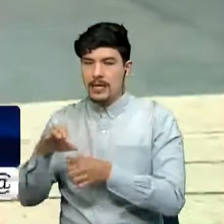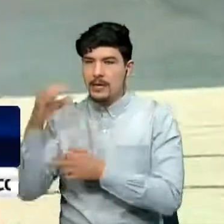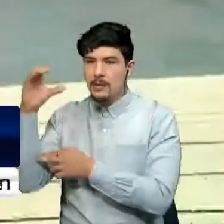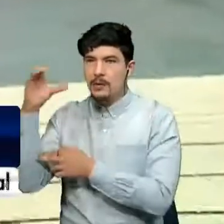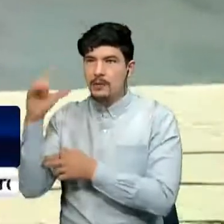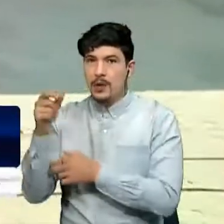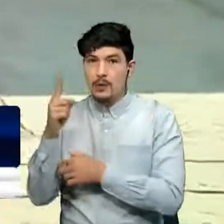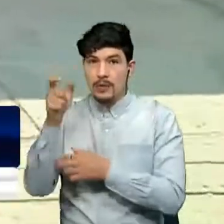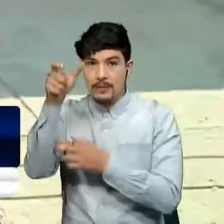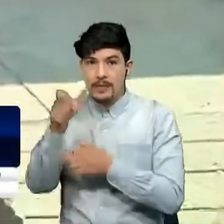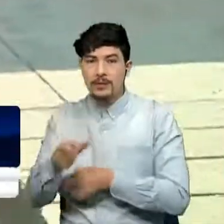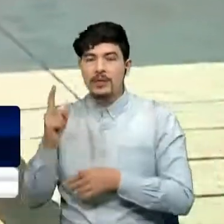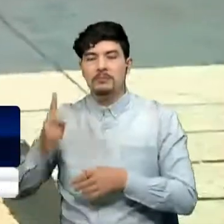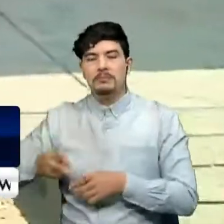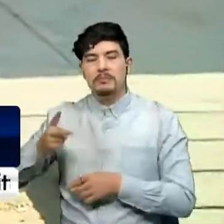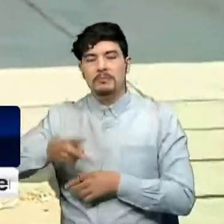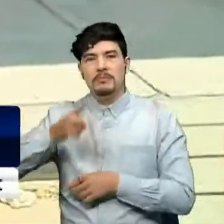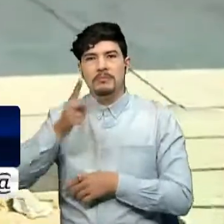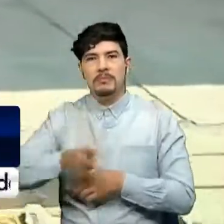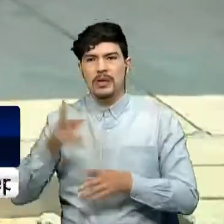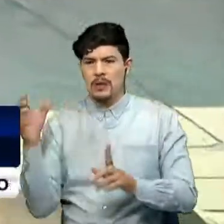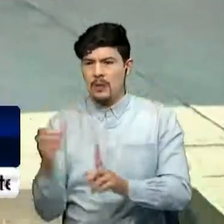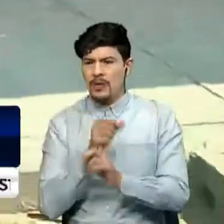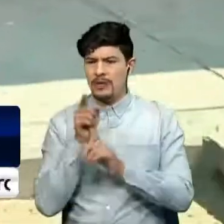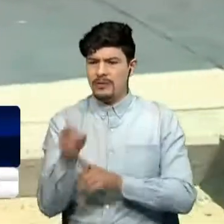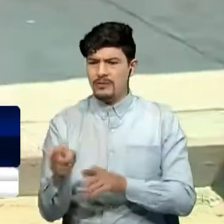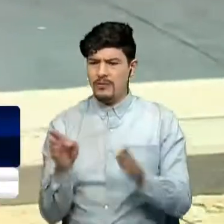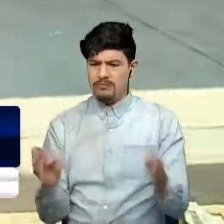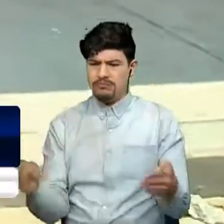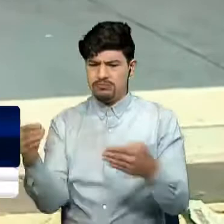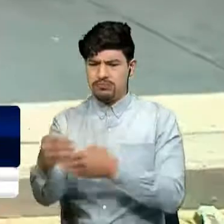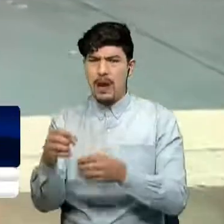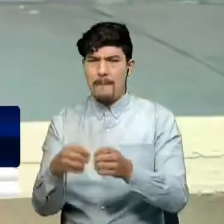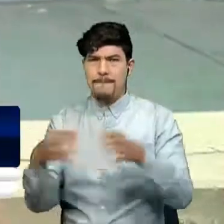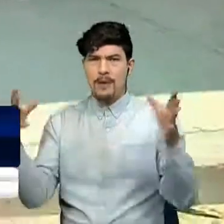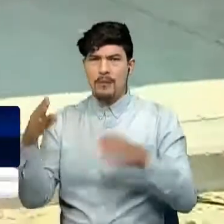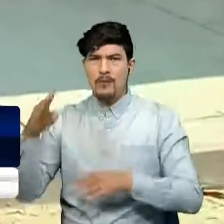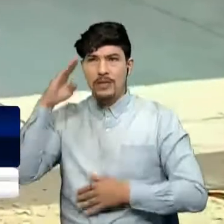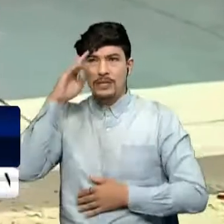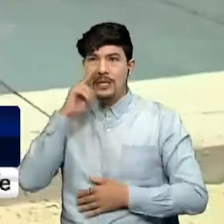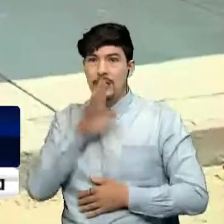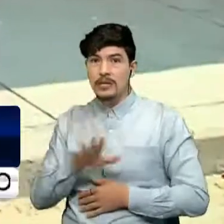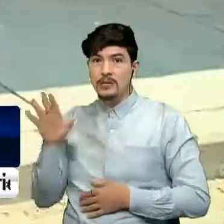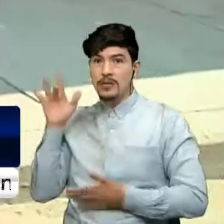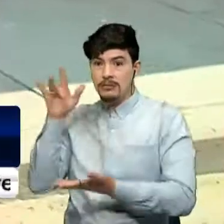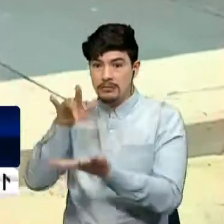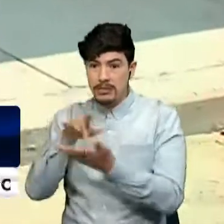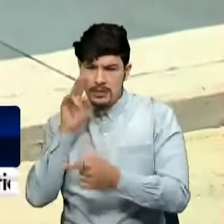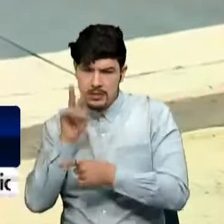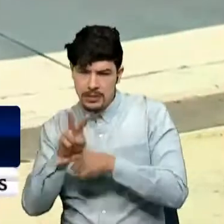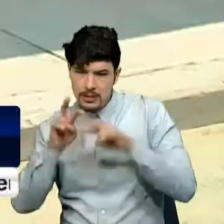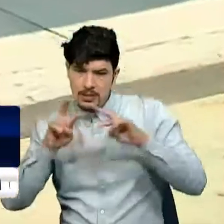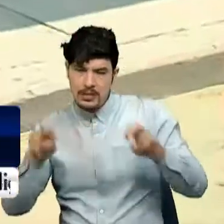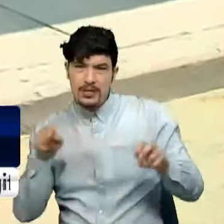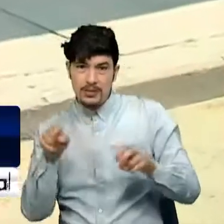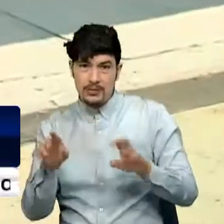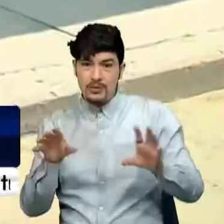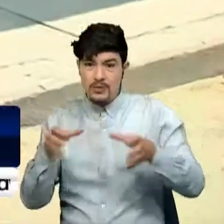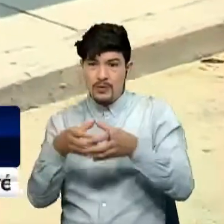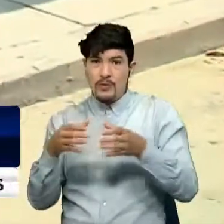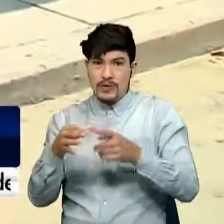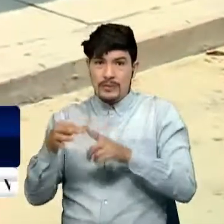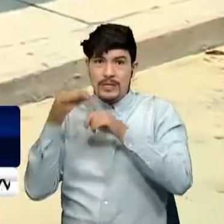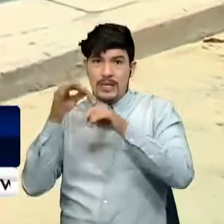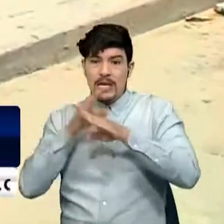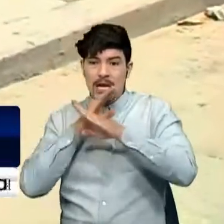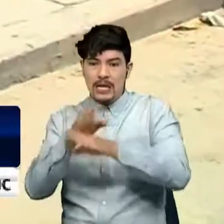una persona que transitaba por este sector encontró una posible caja bomba. Aquí la Policía Metropolitana de Cúcuta llegó a verificar con el grupo de